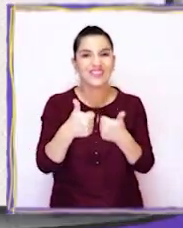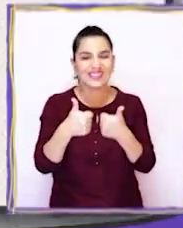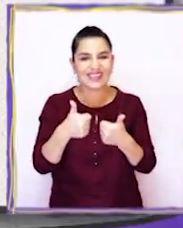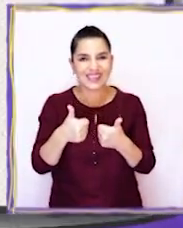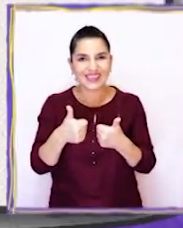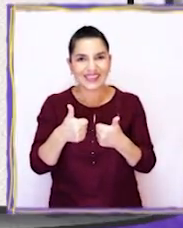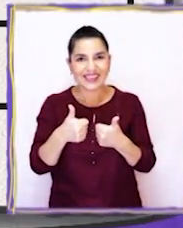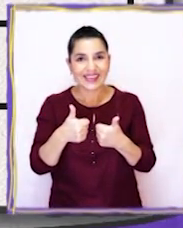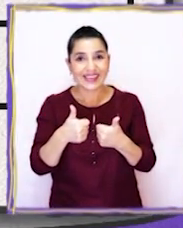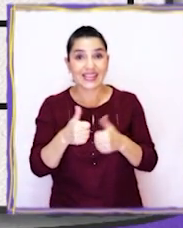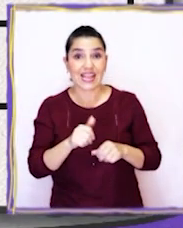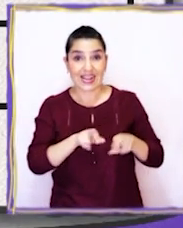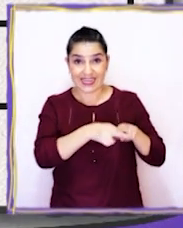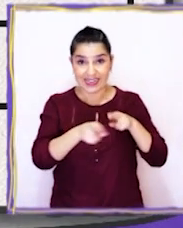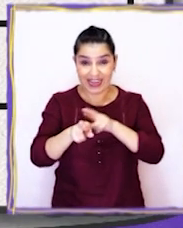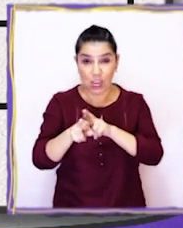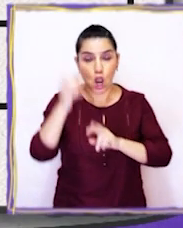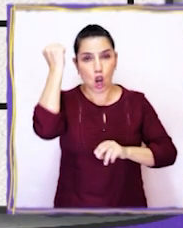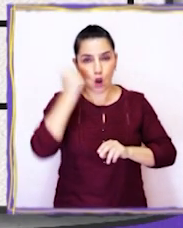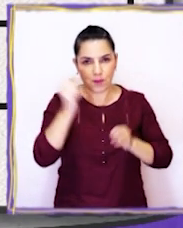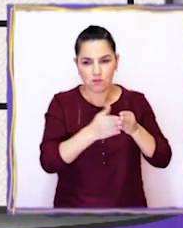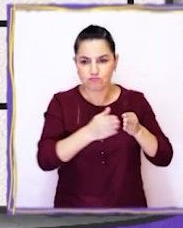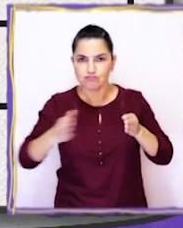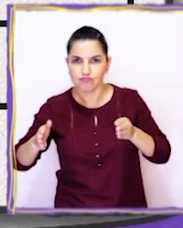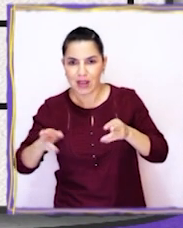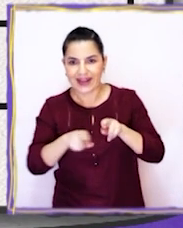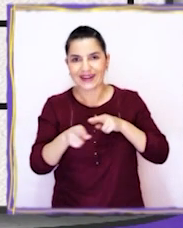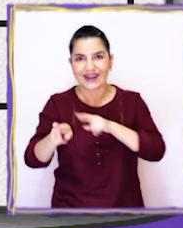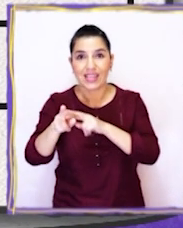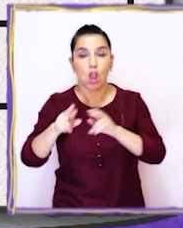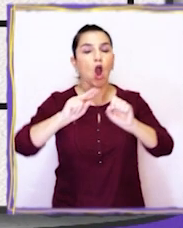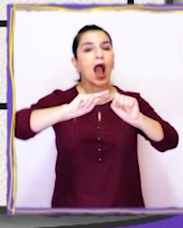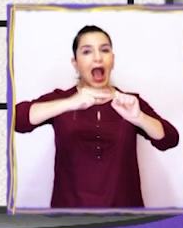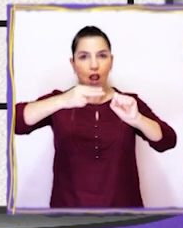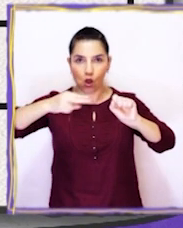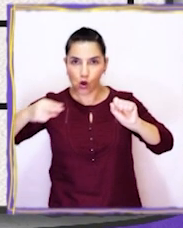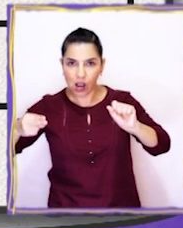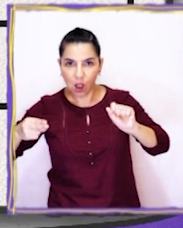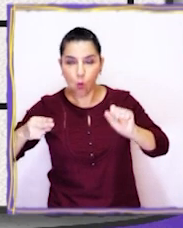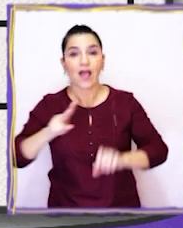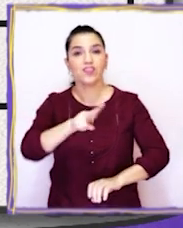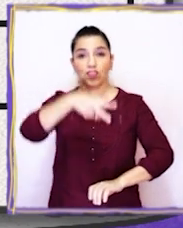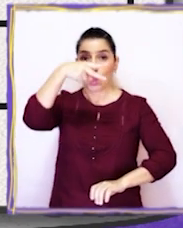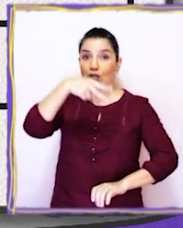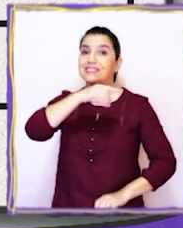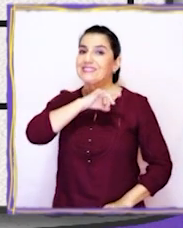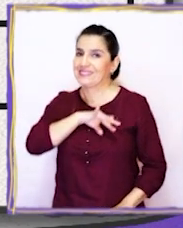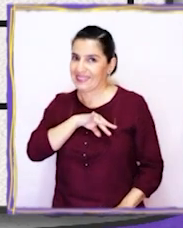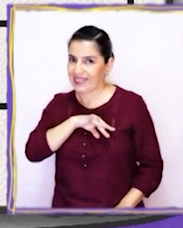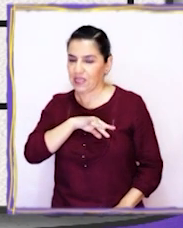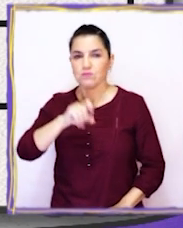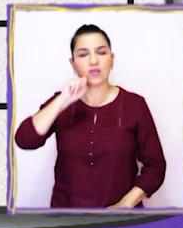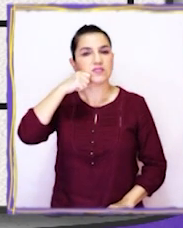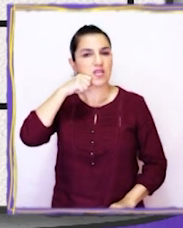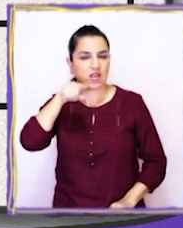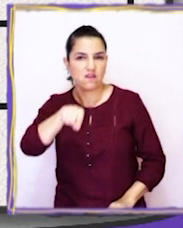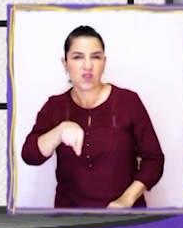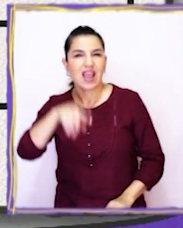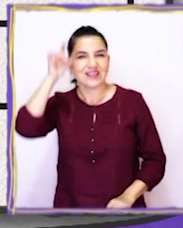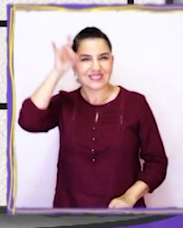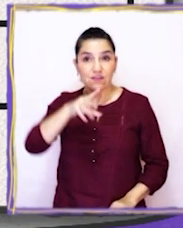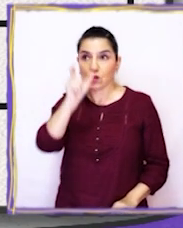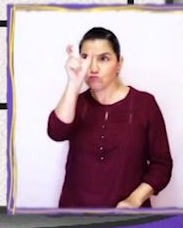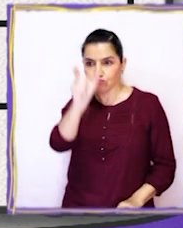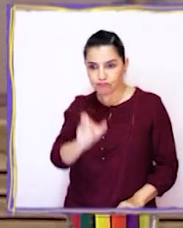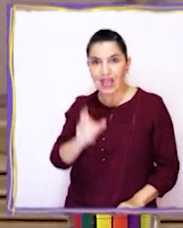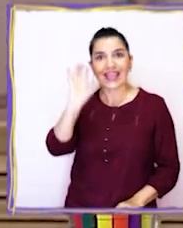¡Muy bien! Entre el río Copiapó y el río Aconcagua. Esto está en el norte del país. Eso nos da la pista